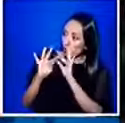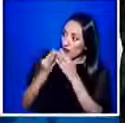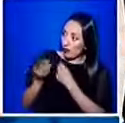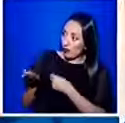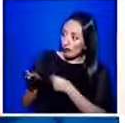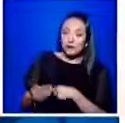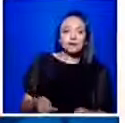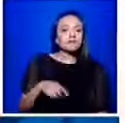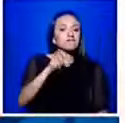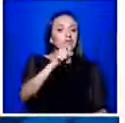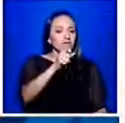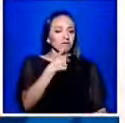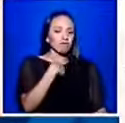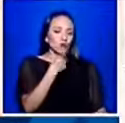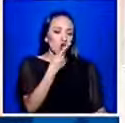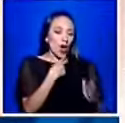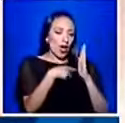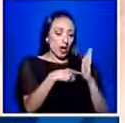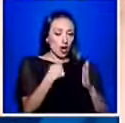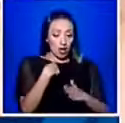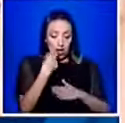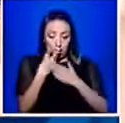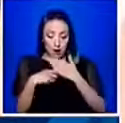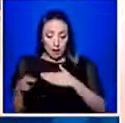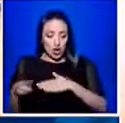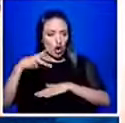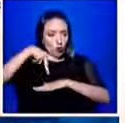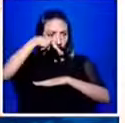Sí, me llena de orgullo porque yo tengo ya mis hijos